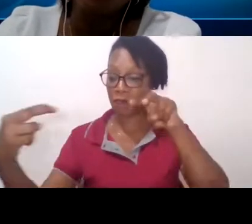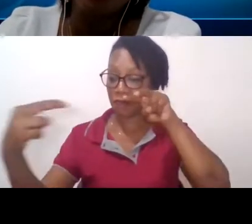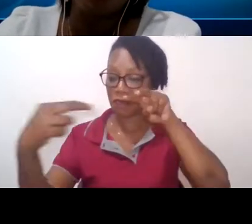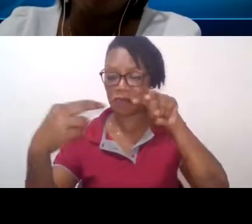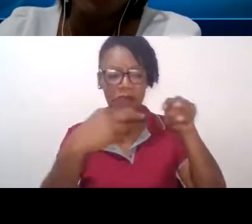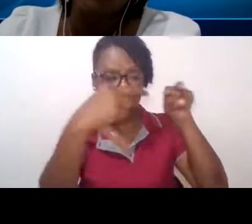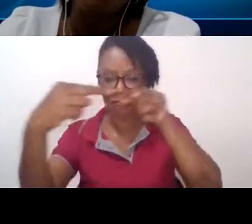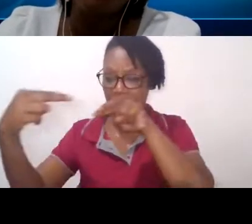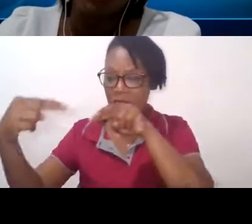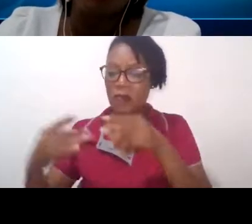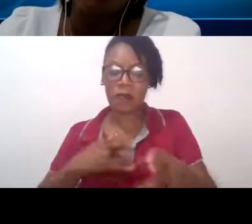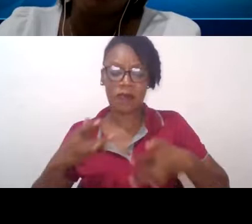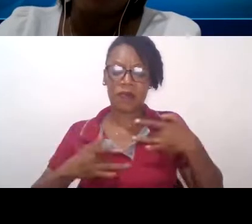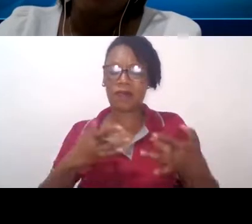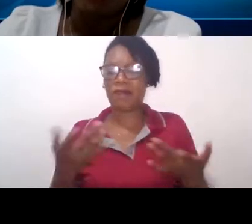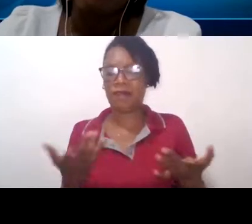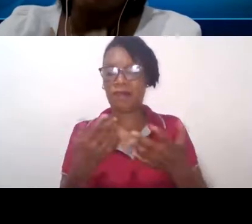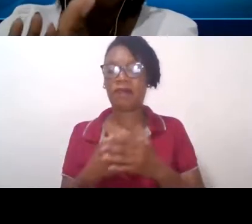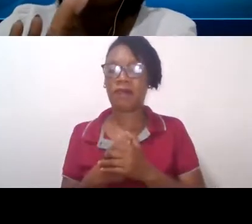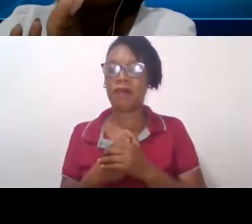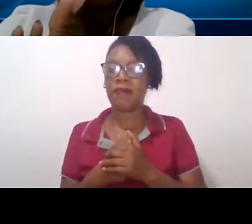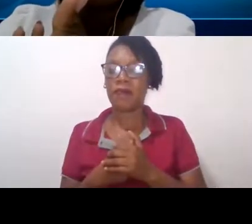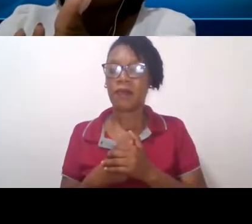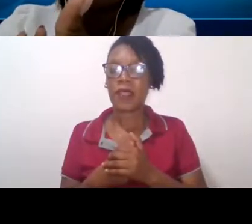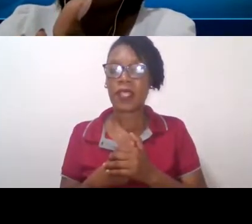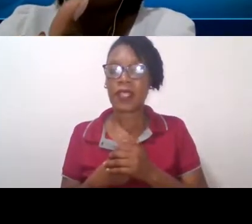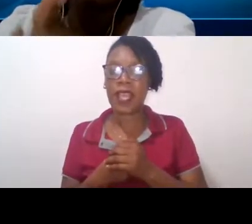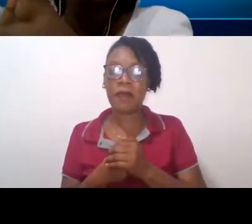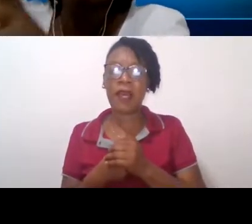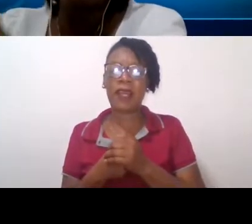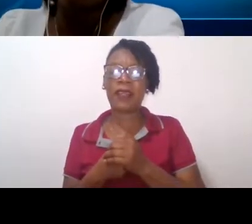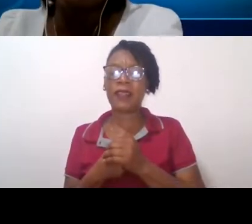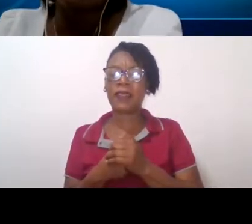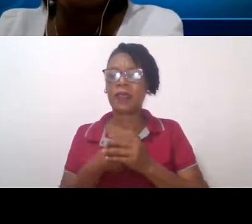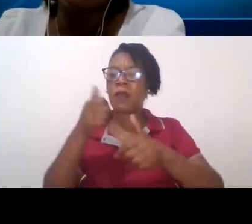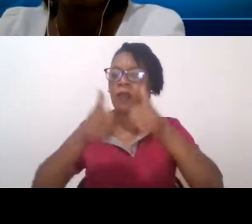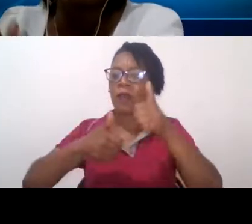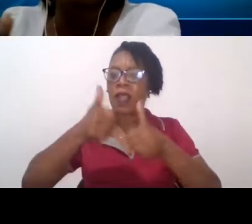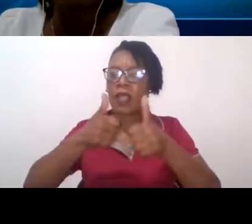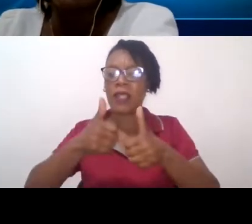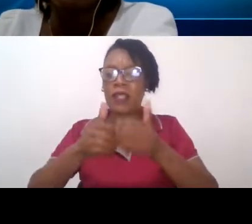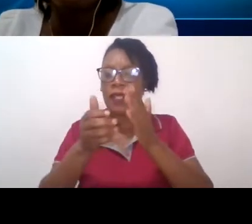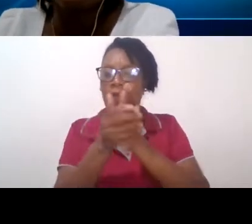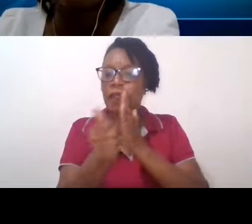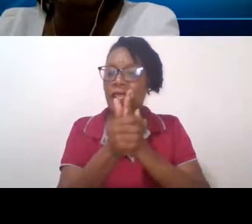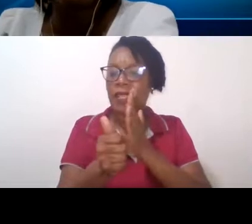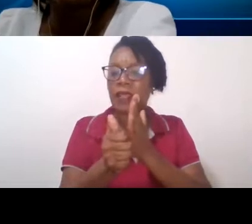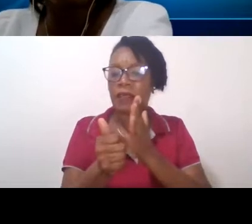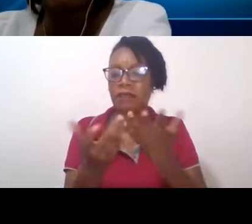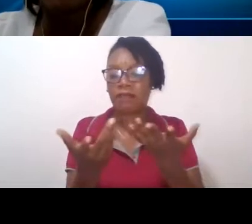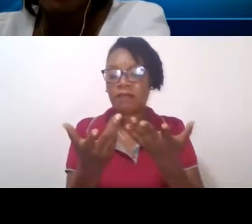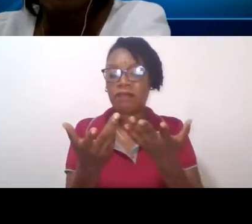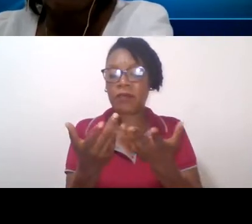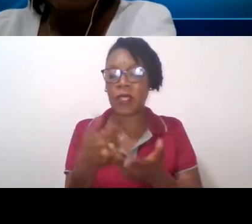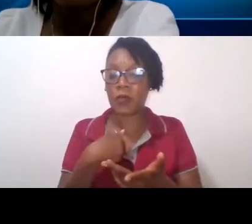emoción surgió en mí en ese momento. ¿Cuál es la actitud adaptativa? ¿Qué es lo que estaba queriendo hacer? ¿Me estaba